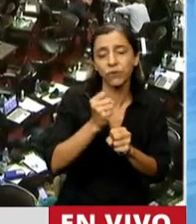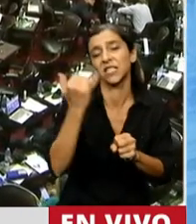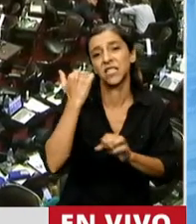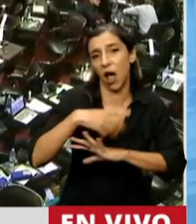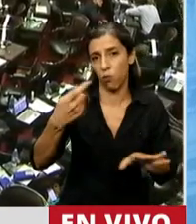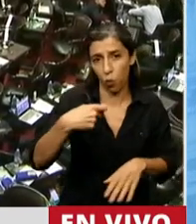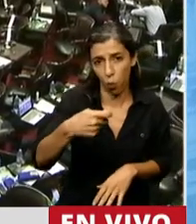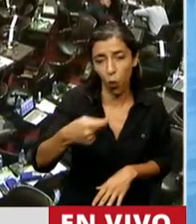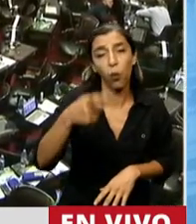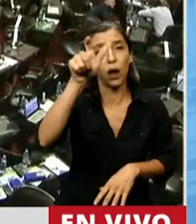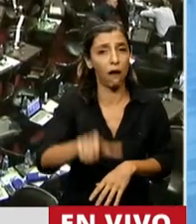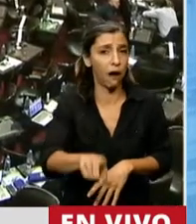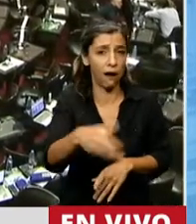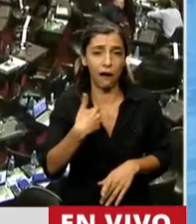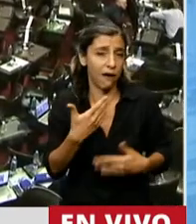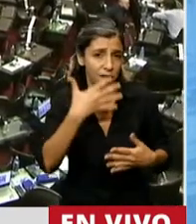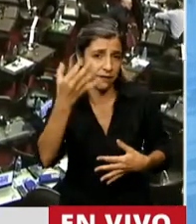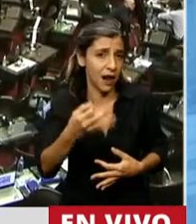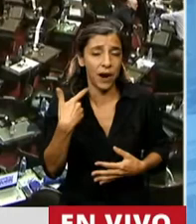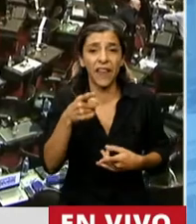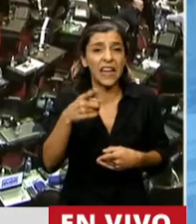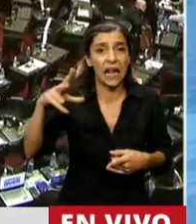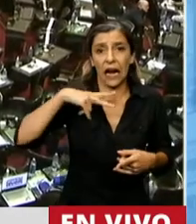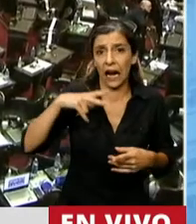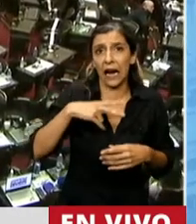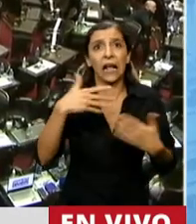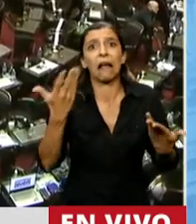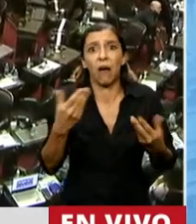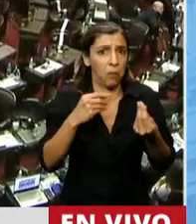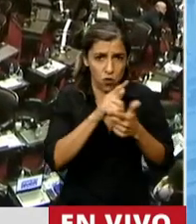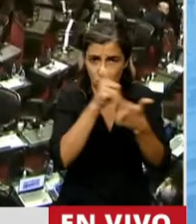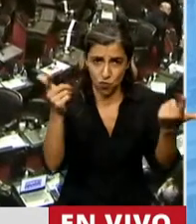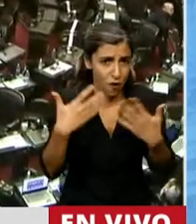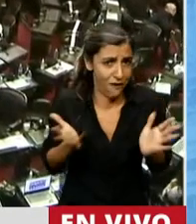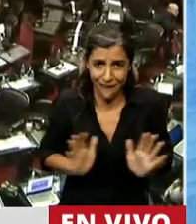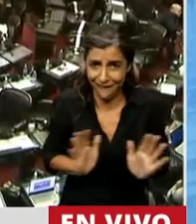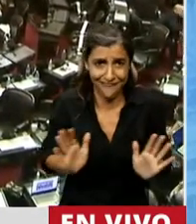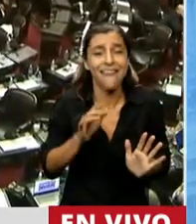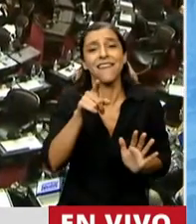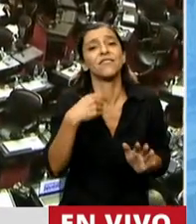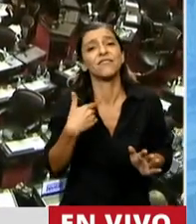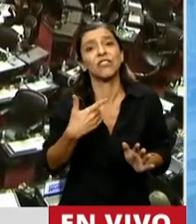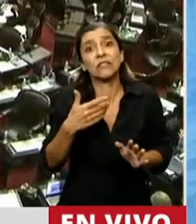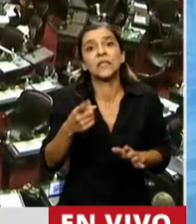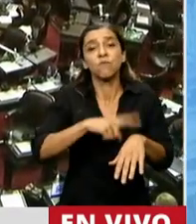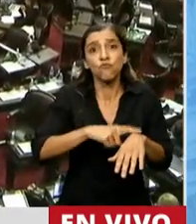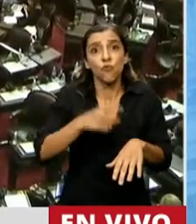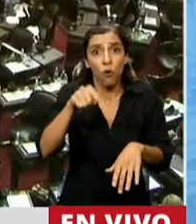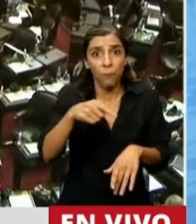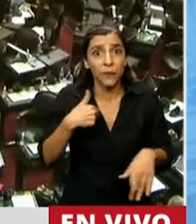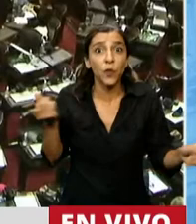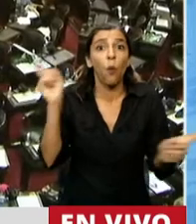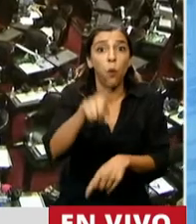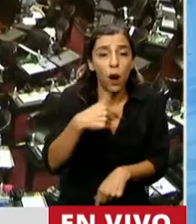tiene riqueza para redistribuir solidariamente, me pregunte qué va a pasar con su jubilación, yo voy a intentar explicarle la fórmula que ustedes han